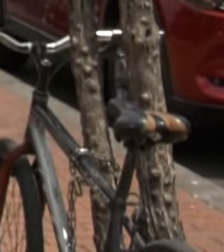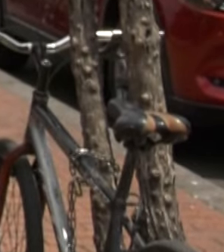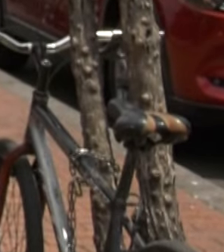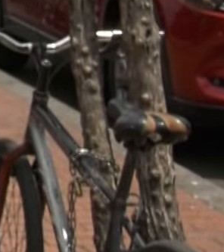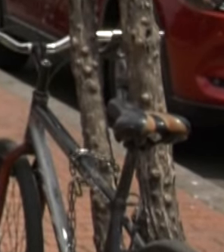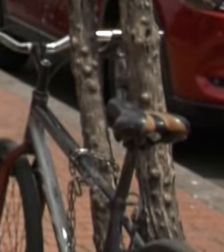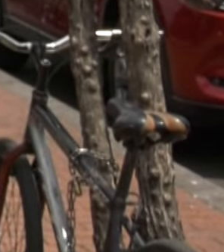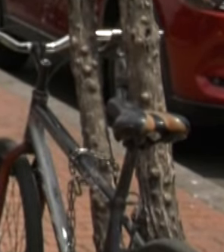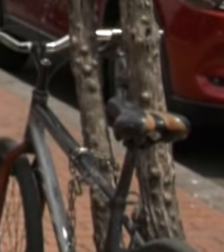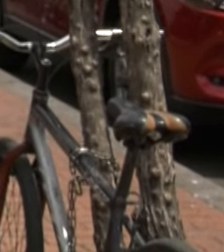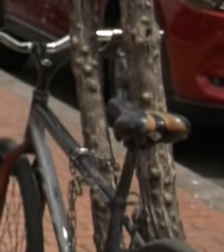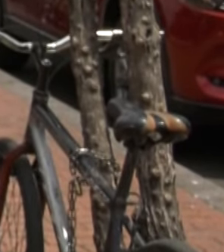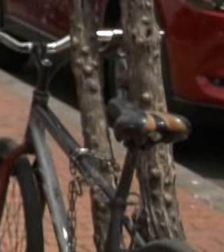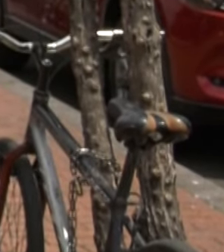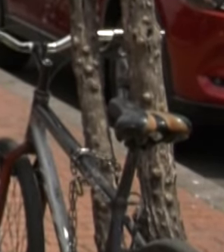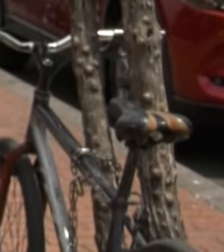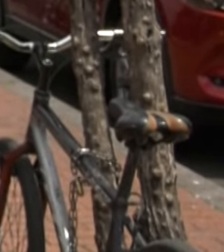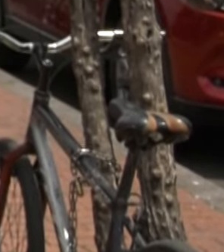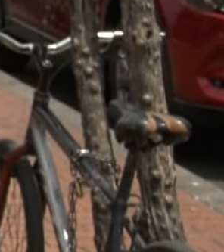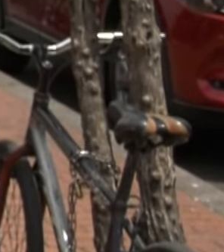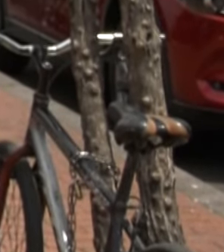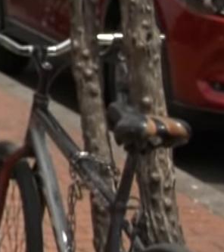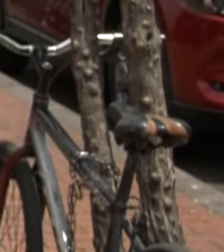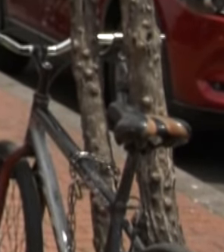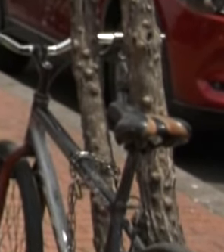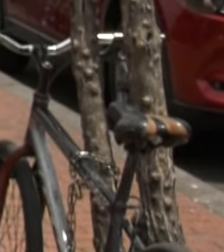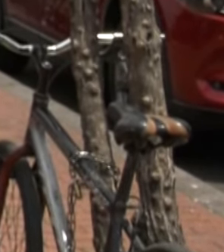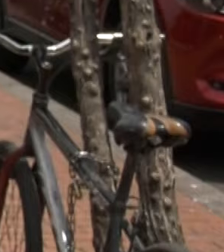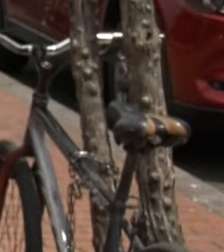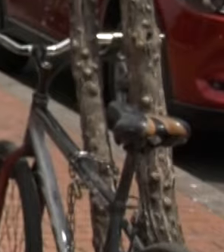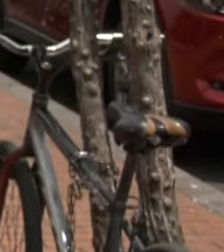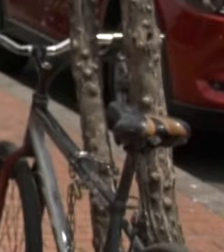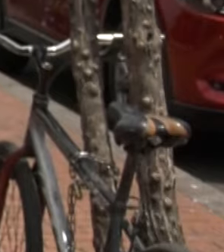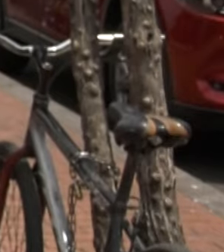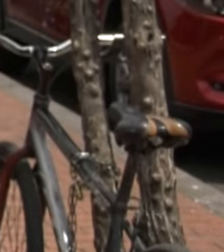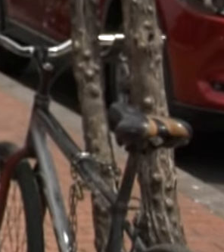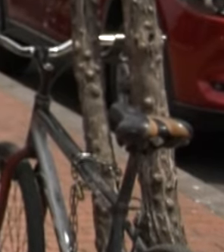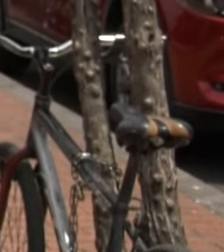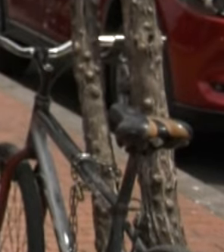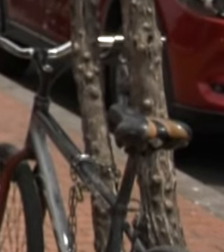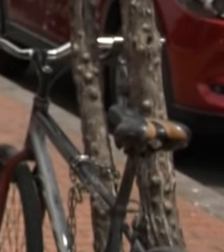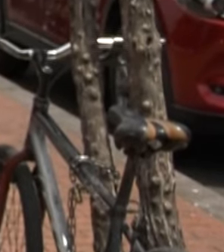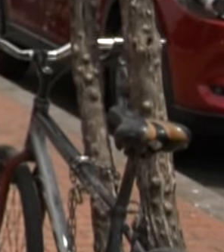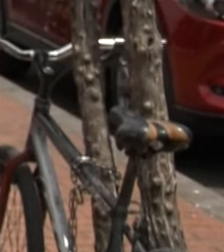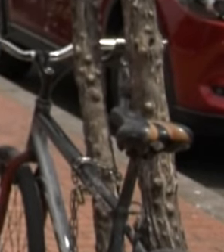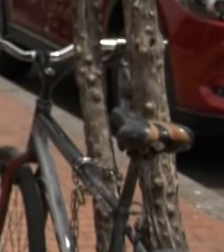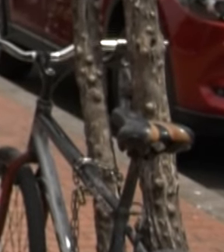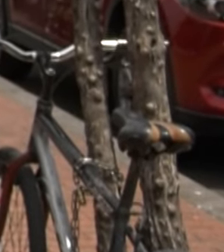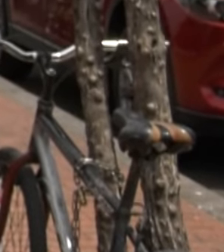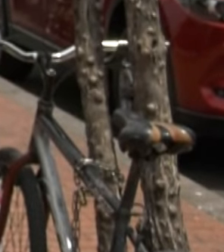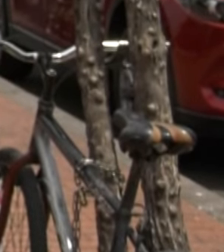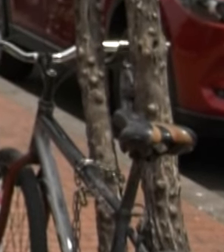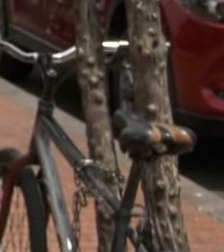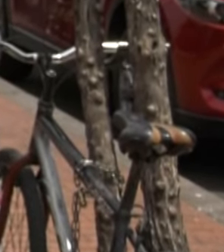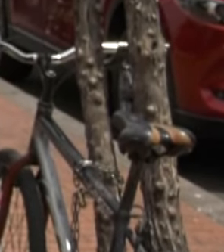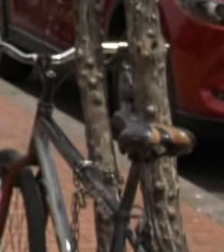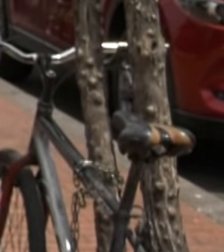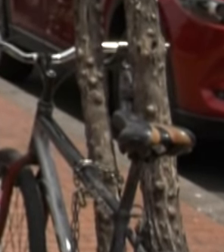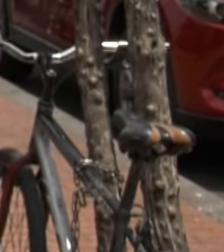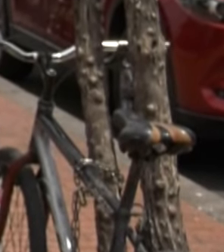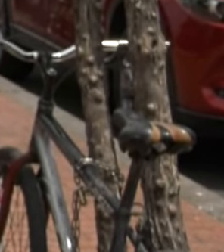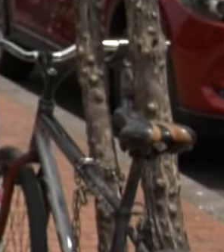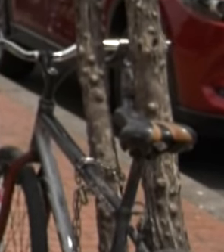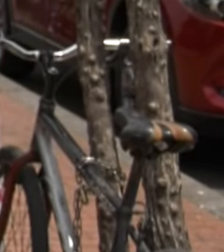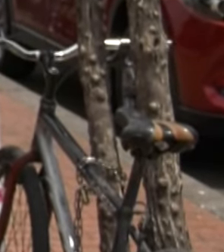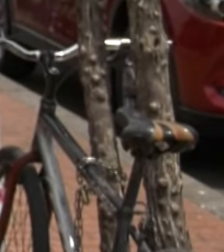Cristian, para usted muy buenas tardes y para todos los televidentes, es un gusto saludarlos. Mire, me encuentro desde el sector de Pablo VI porque aquí